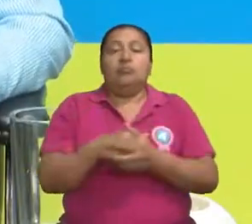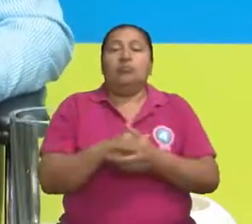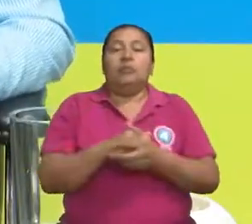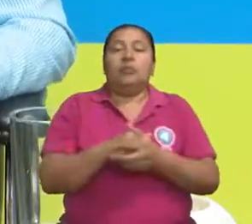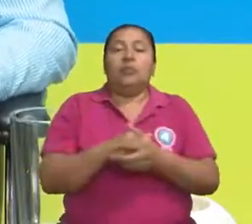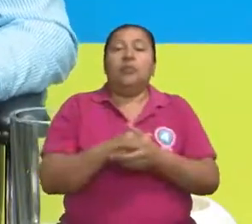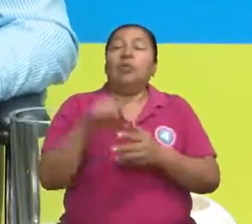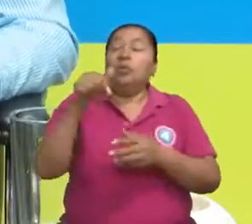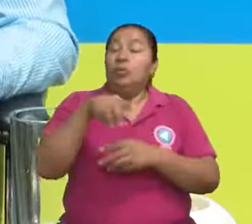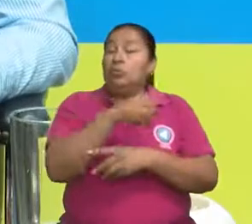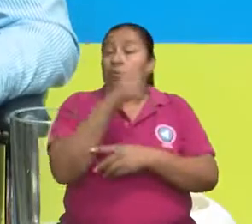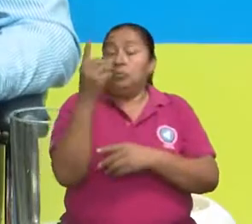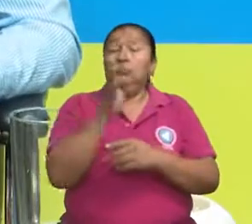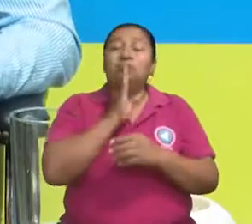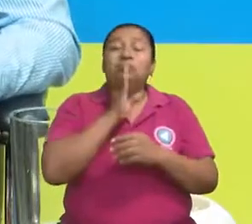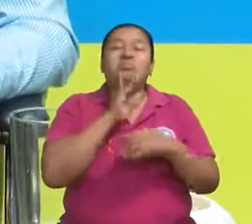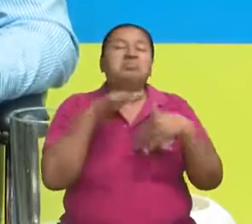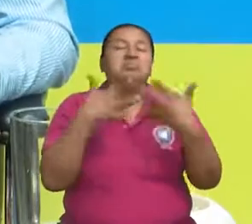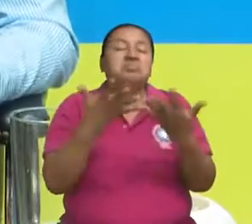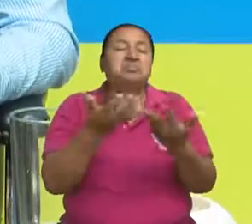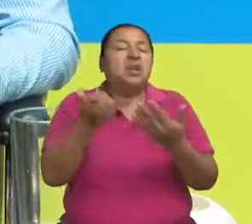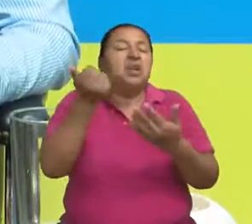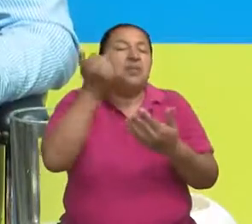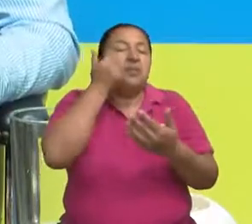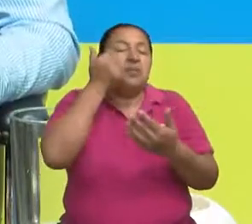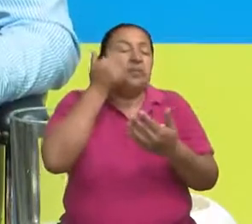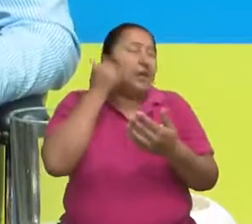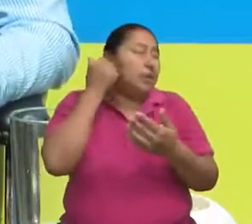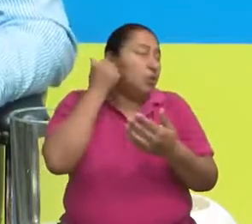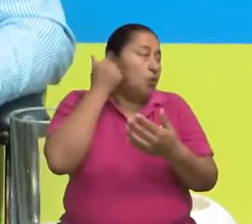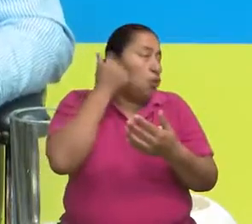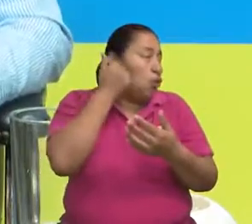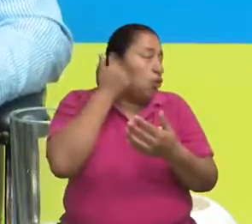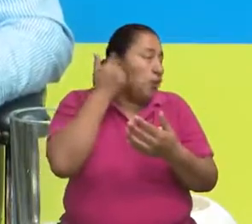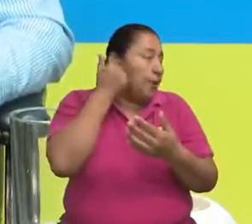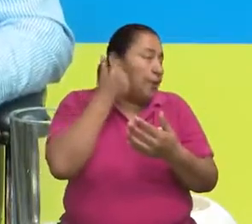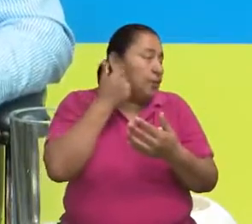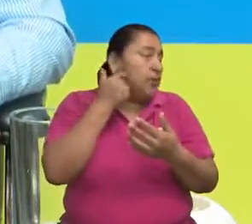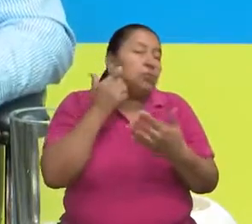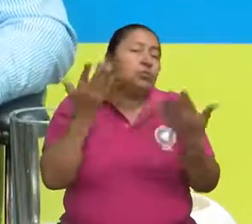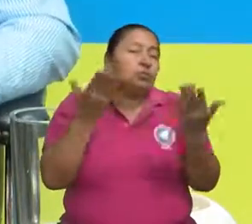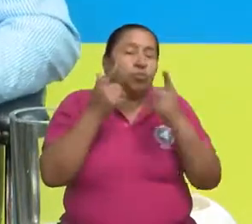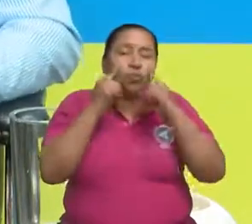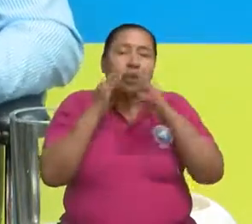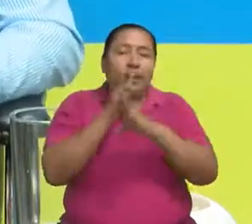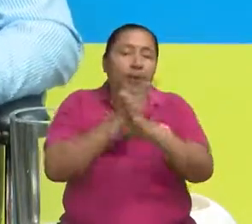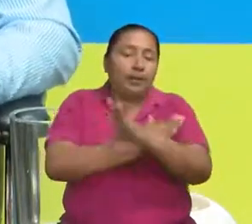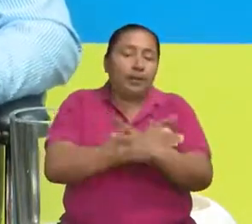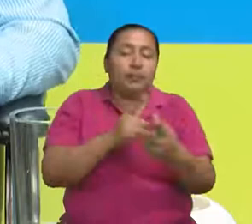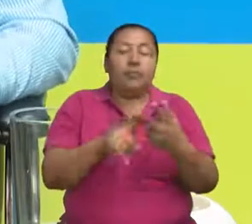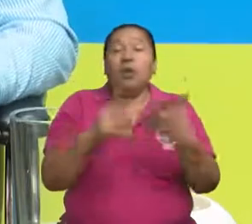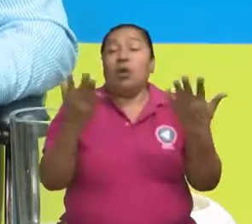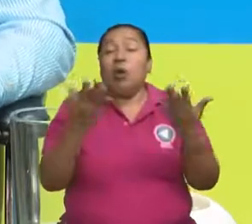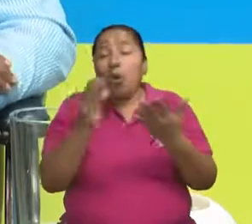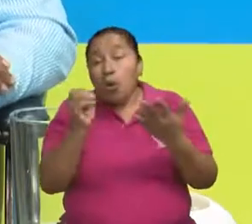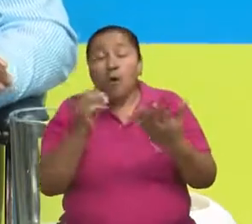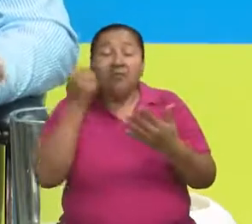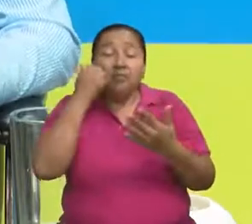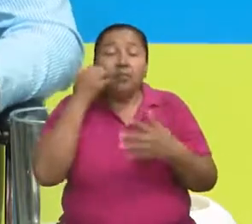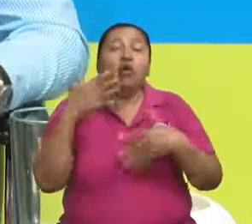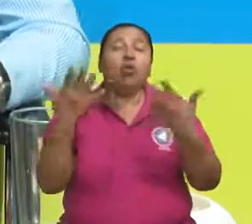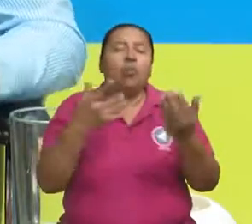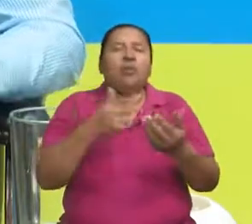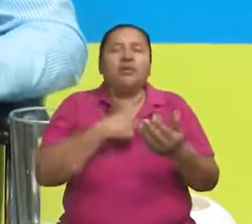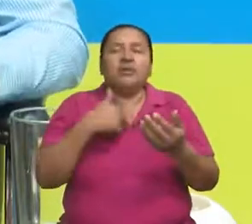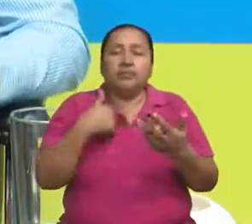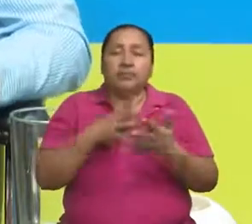de hoy vamos a estar hablando sobre las infecciones en el oído, cómo prevenirlas y cómo tratarla. Para ello